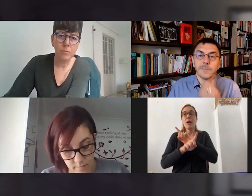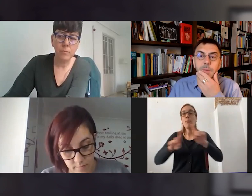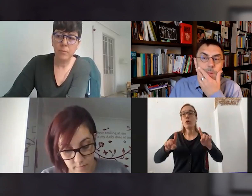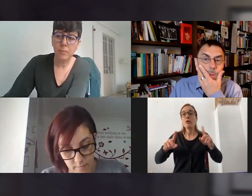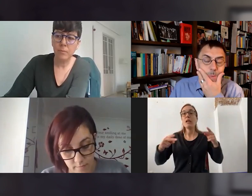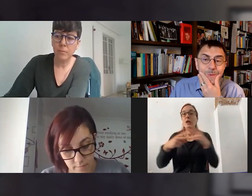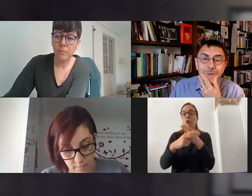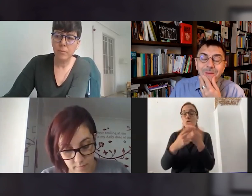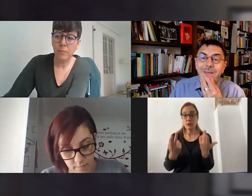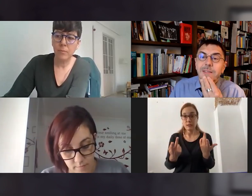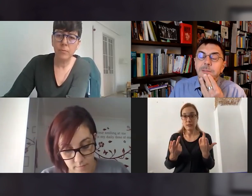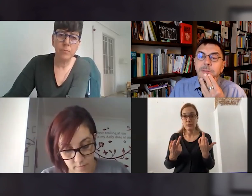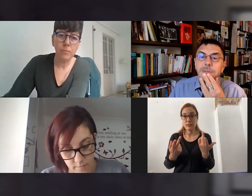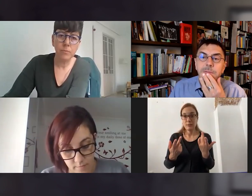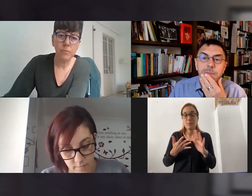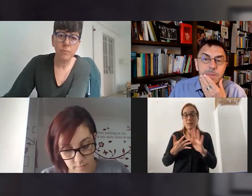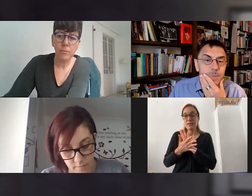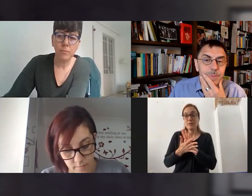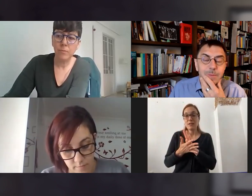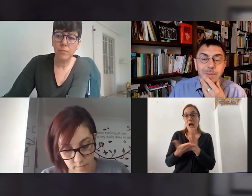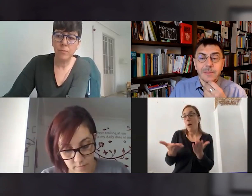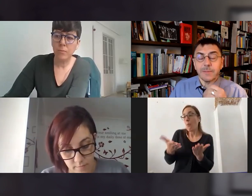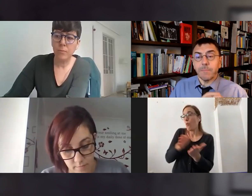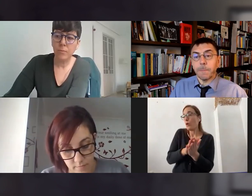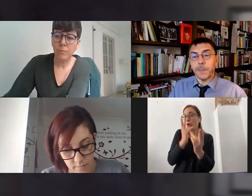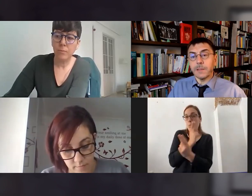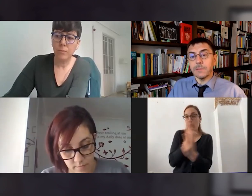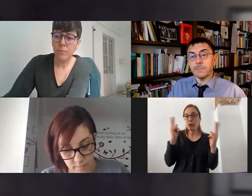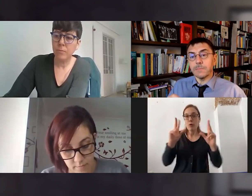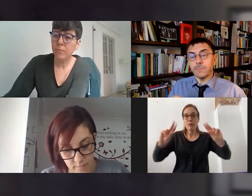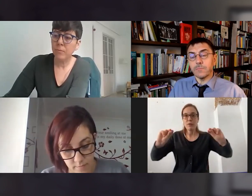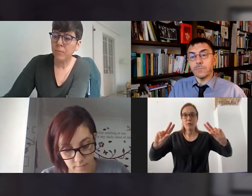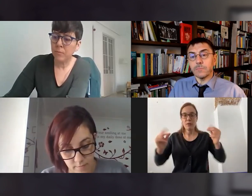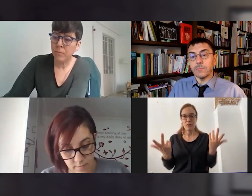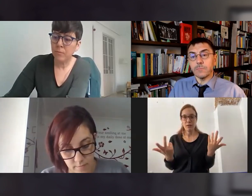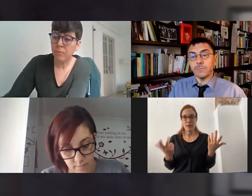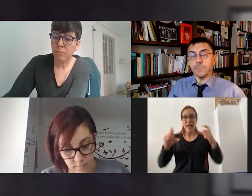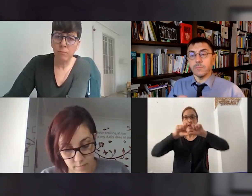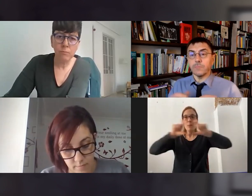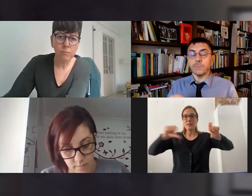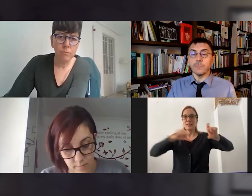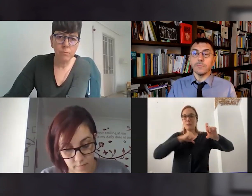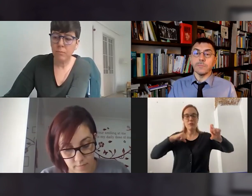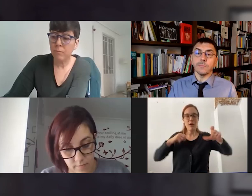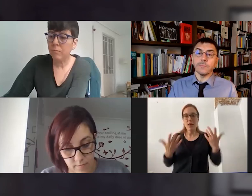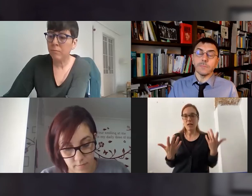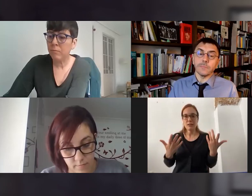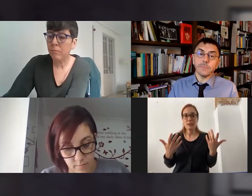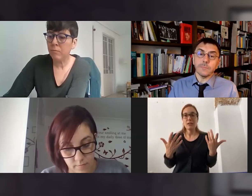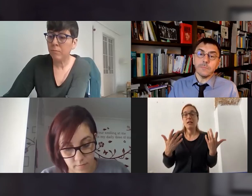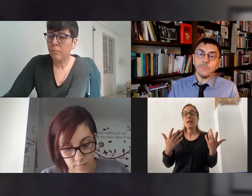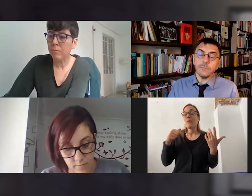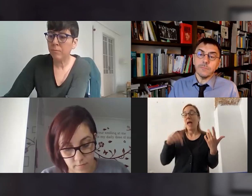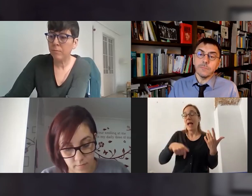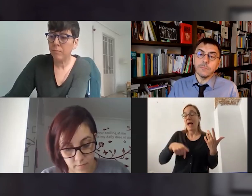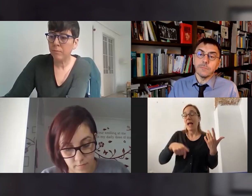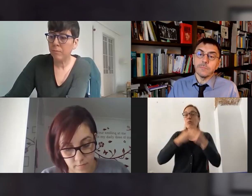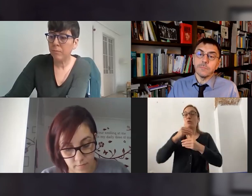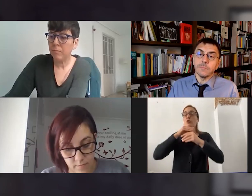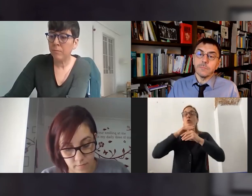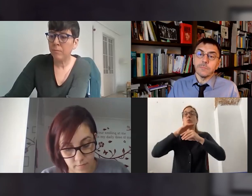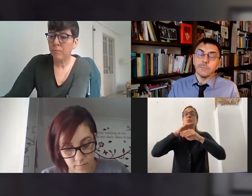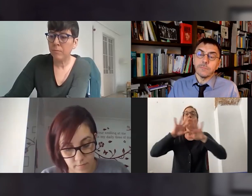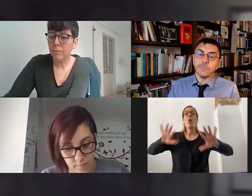público. Para que después las empresas privadas, como si fuera un paseo militar. Mira, yo me acuerdo cuando hicimos la huelga. Hicimos aquí una huelga para que no privatizaran una